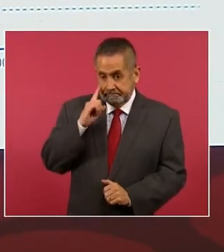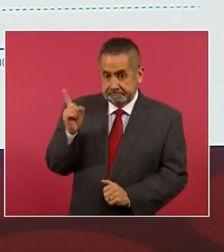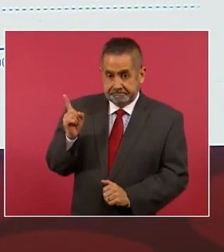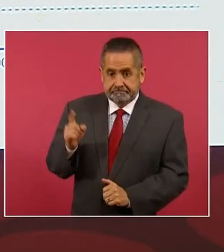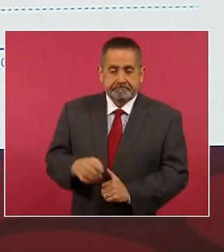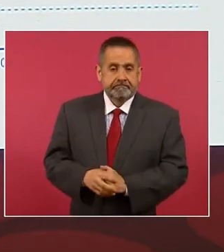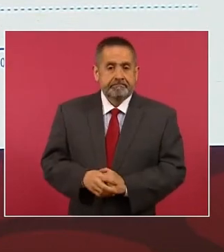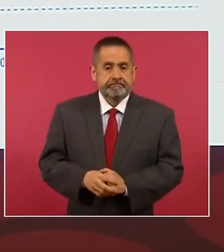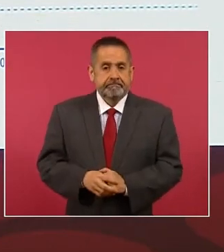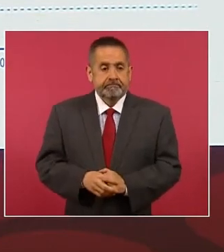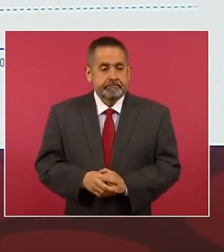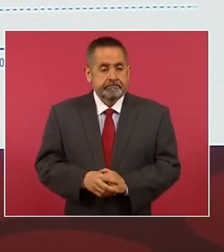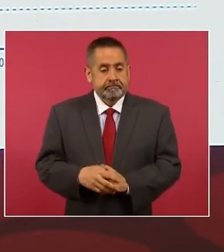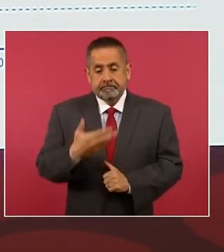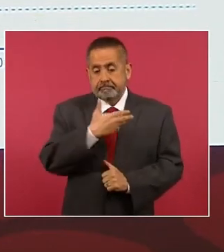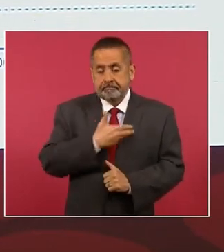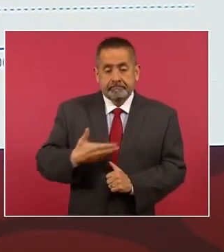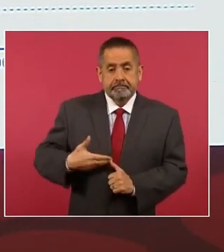¿Cuándo salió?